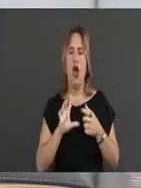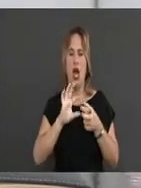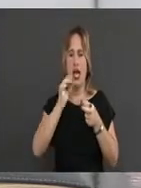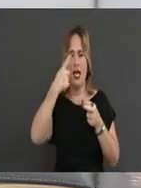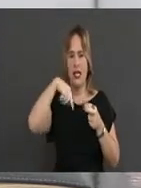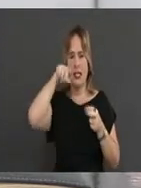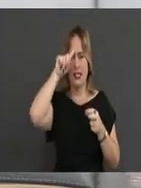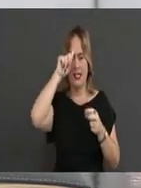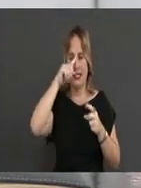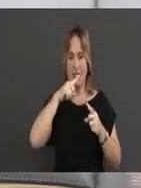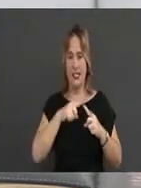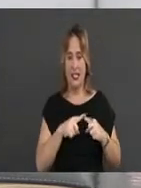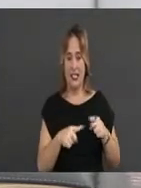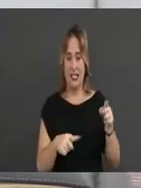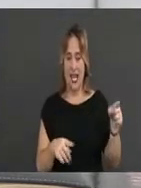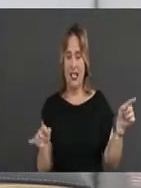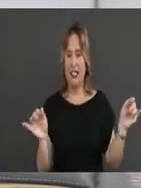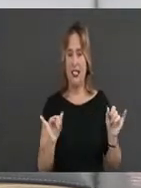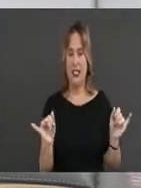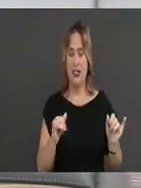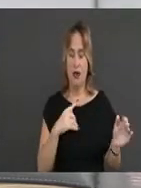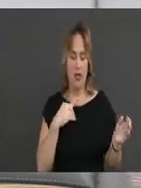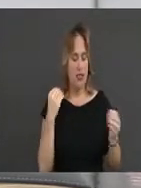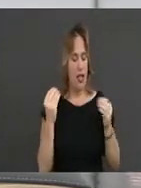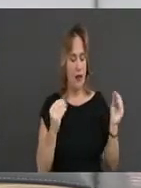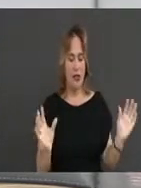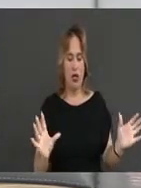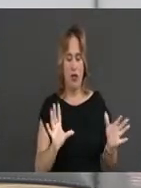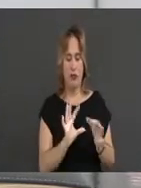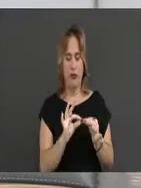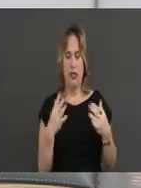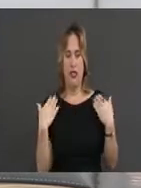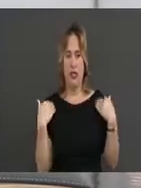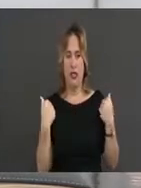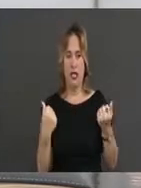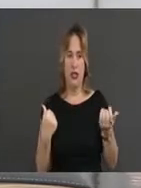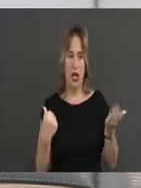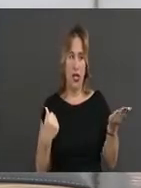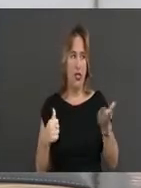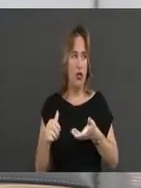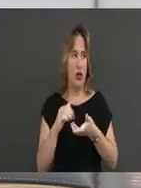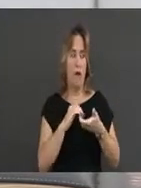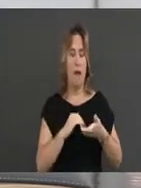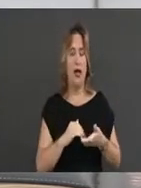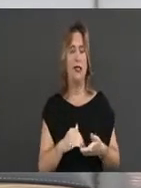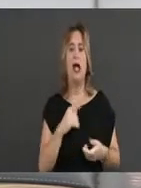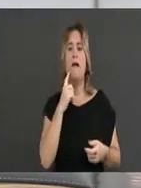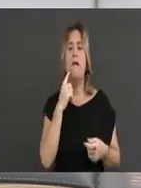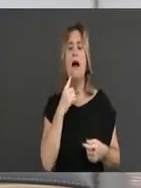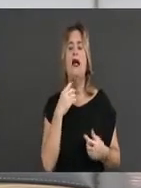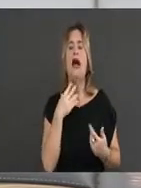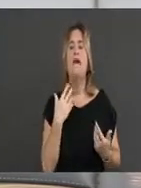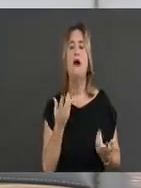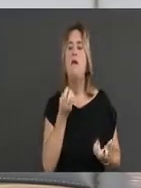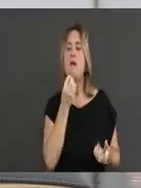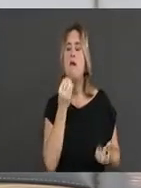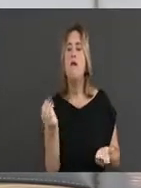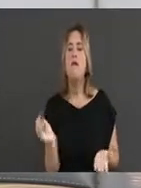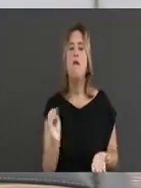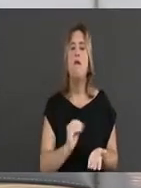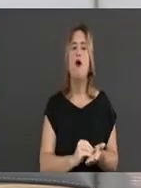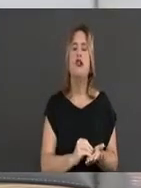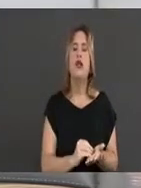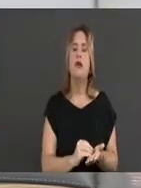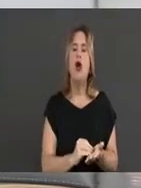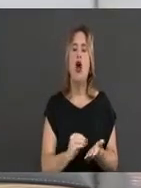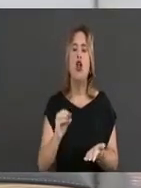que estamos analizando de conjunto con la directora que está aquí presente, la compañera Lice, para ver si podemos ir